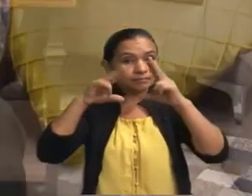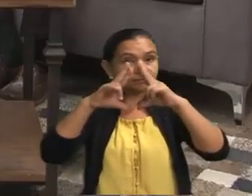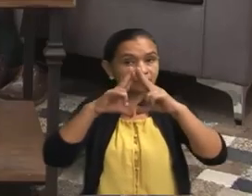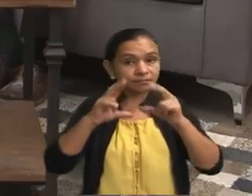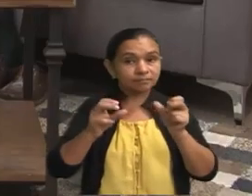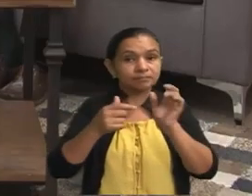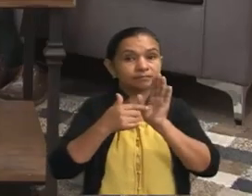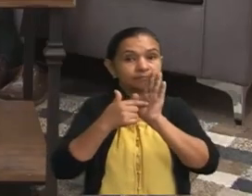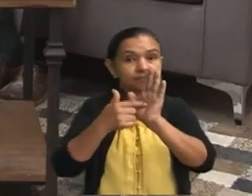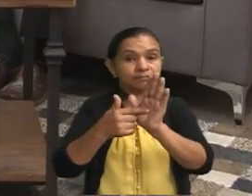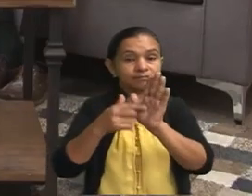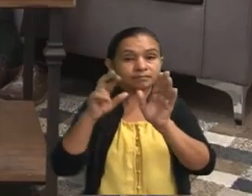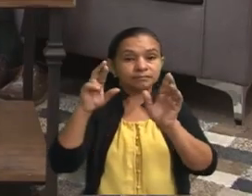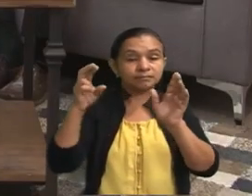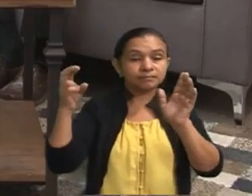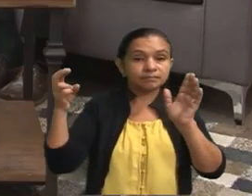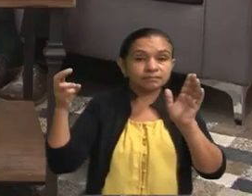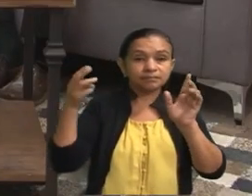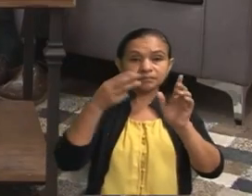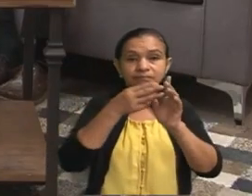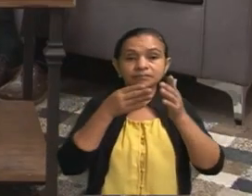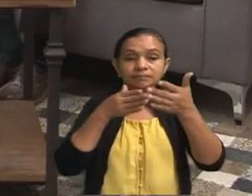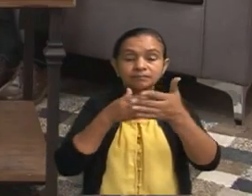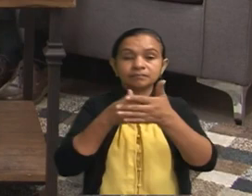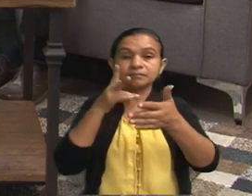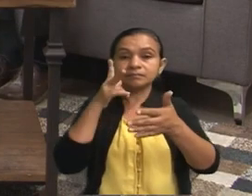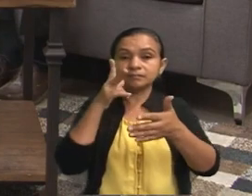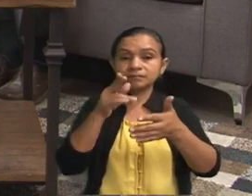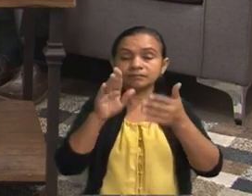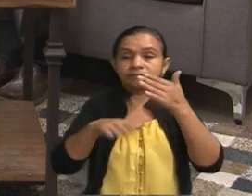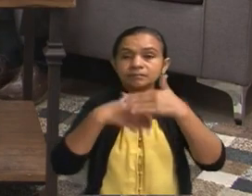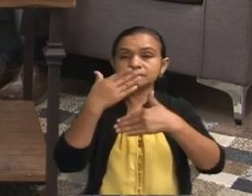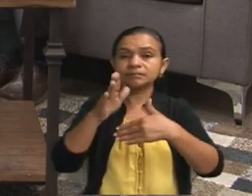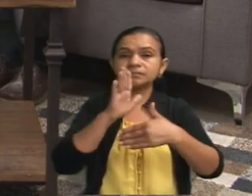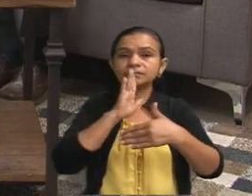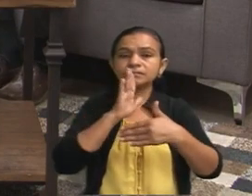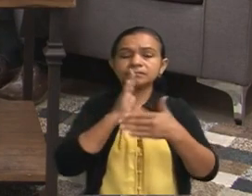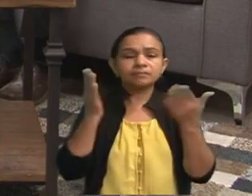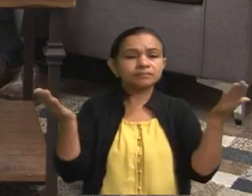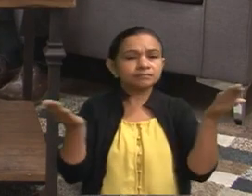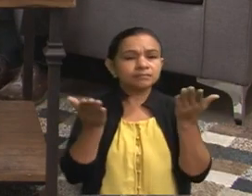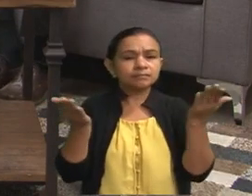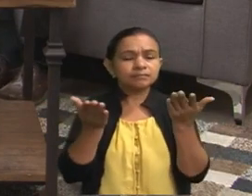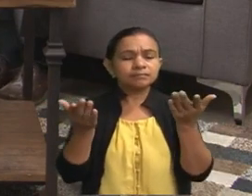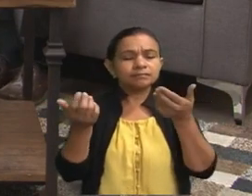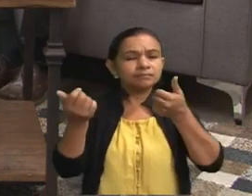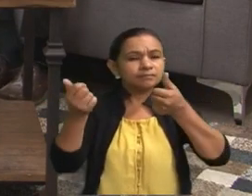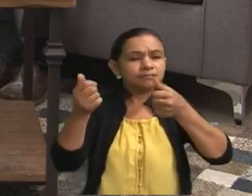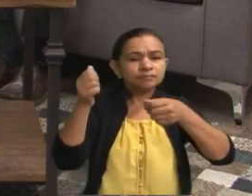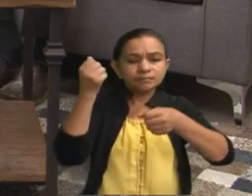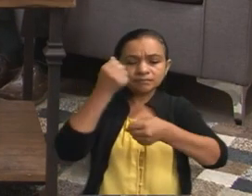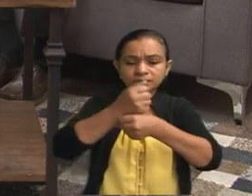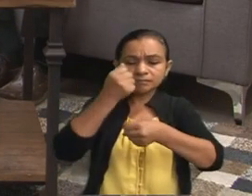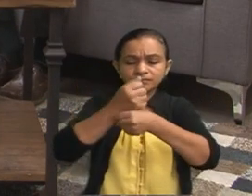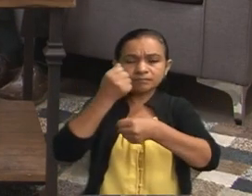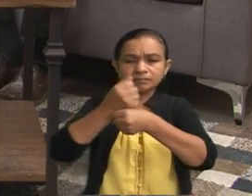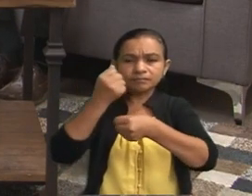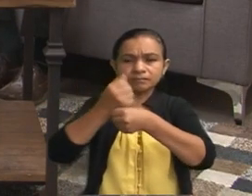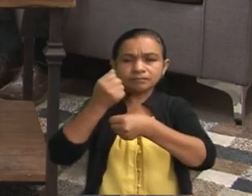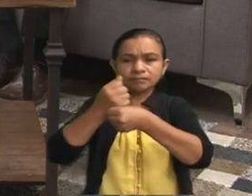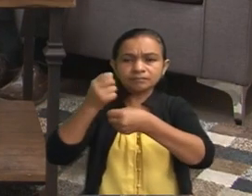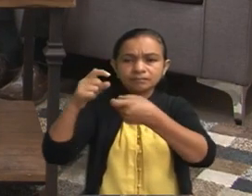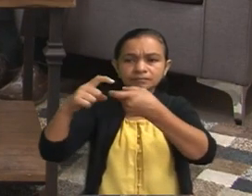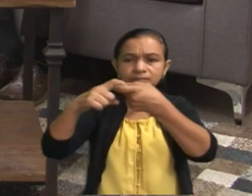alguna un ejemplo para la región. Tenemos que hacer una pausa, pero después quisiera que nos hablen de cómo se va a hacer el trabajo de